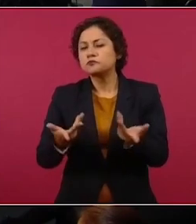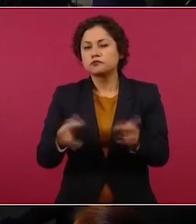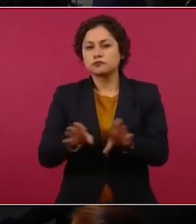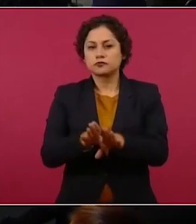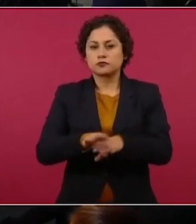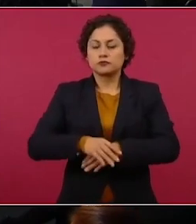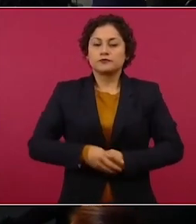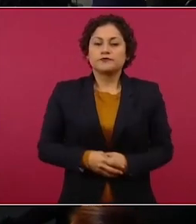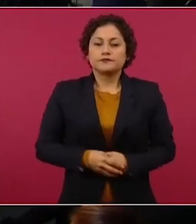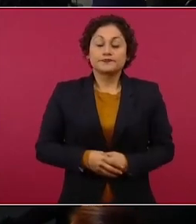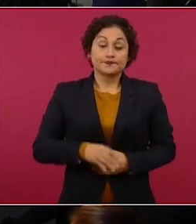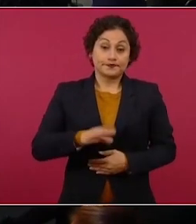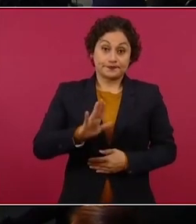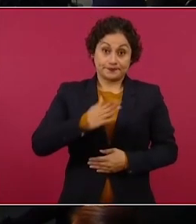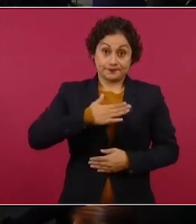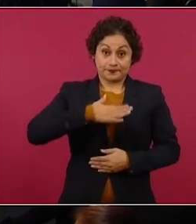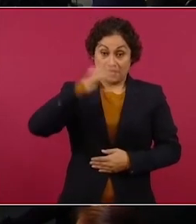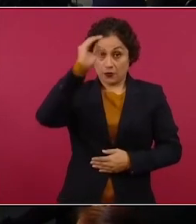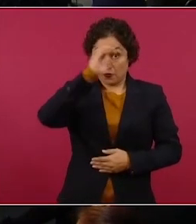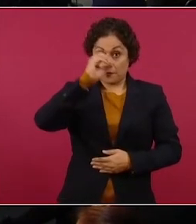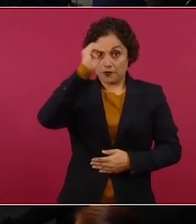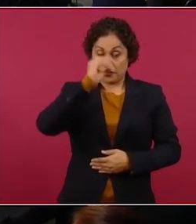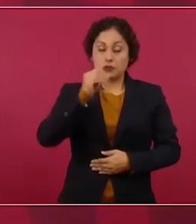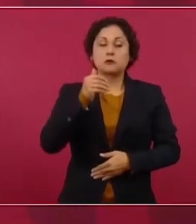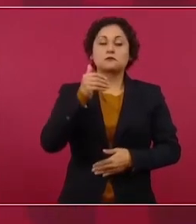fue un avance importante